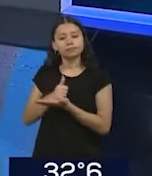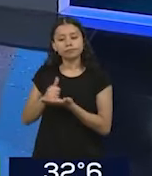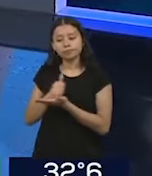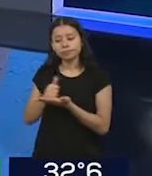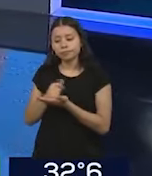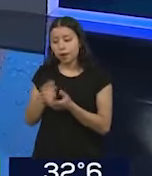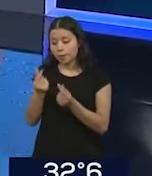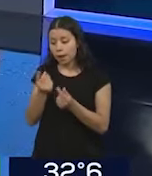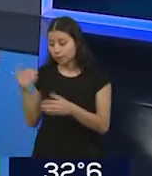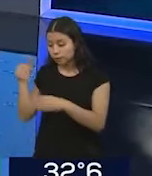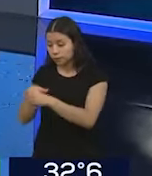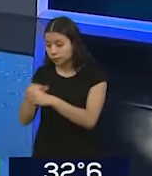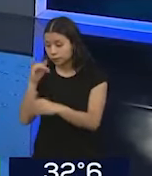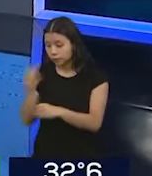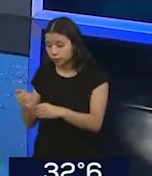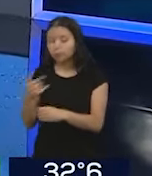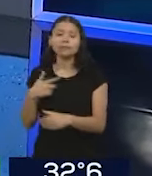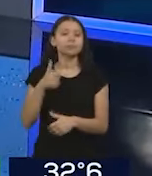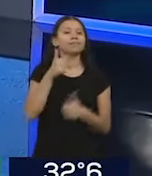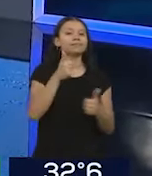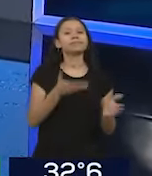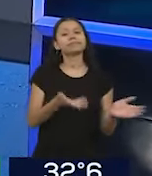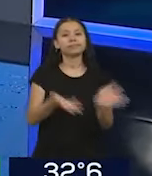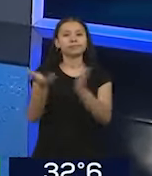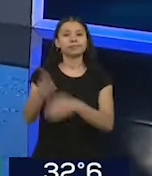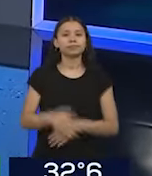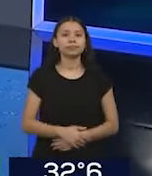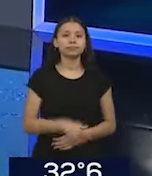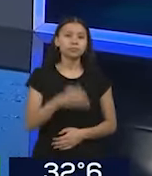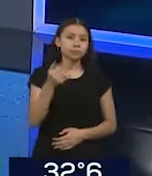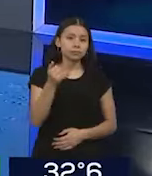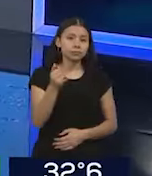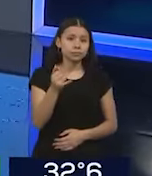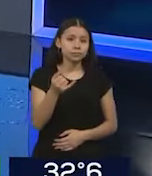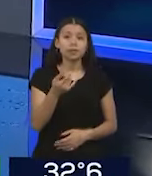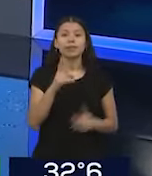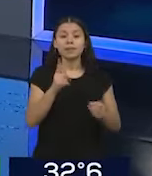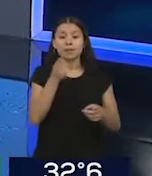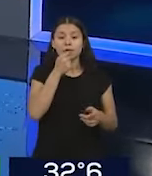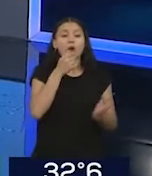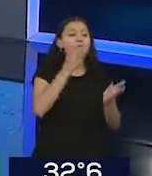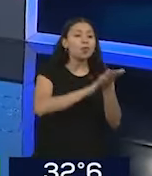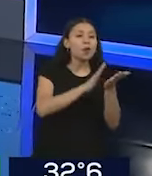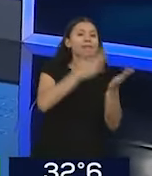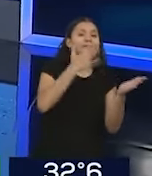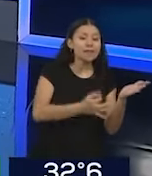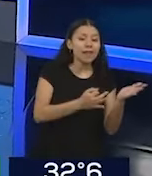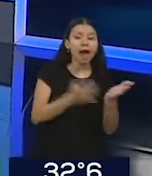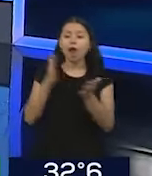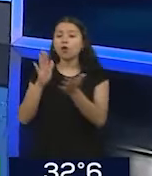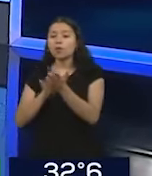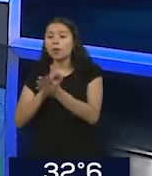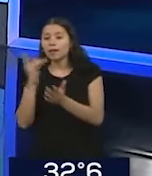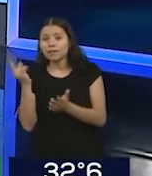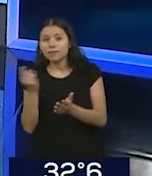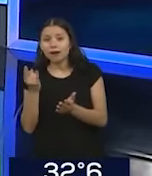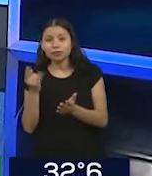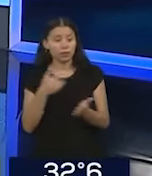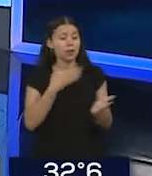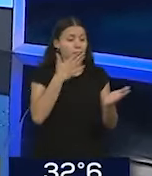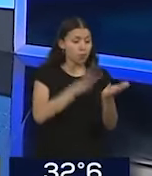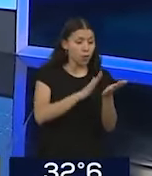que miremos los comprobantes originales y empecemos a ver cómo se distribuyen los datos, empecemos a analizarlos en detalle y